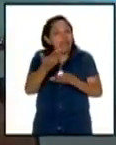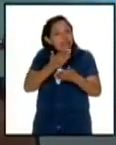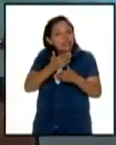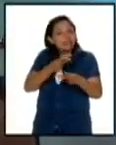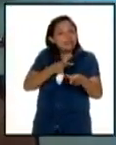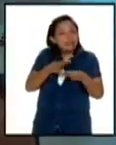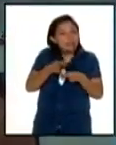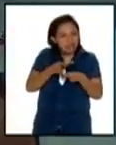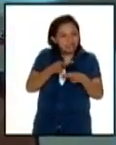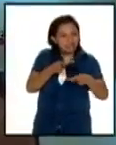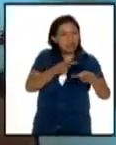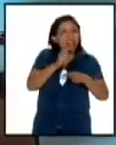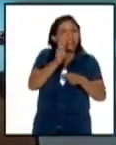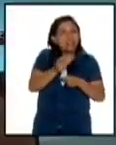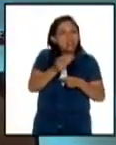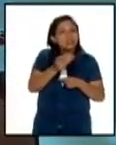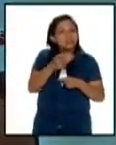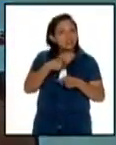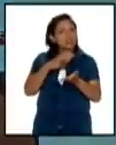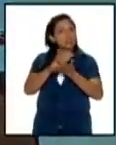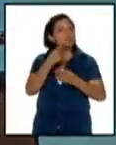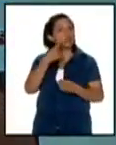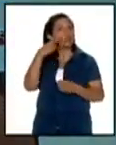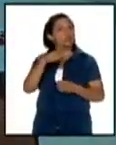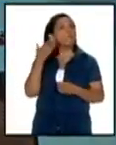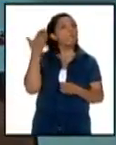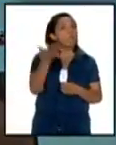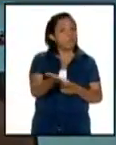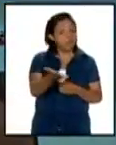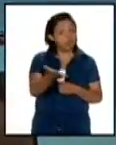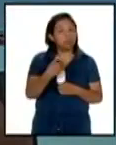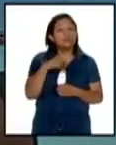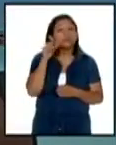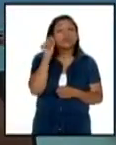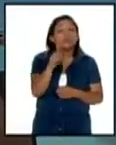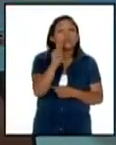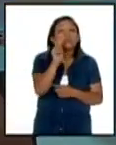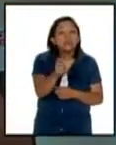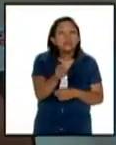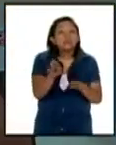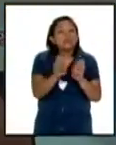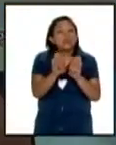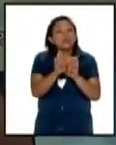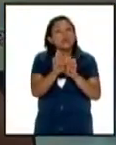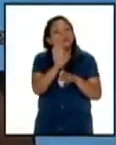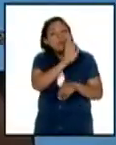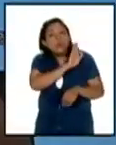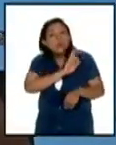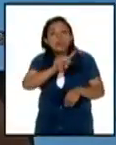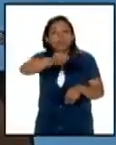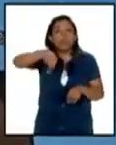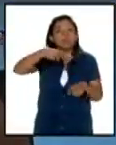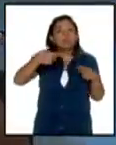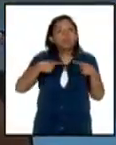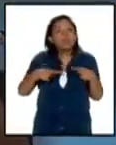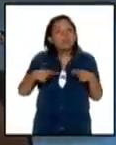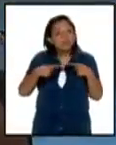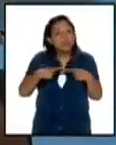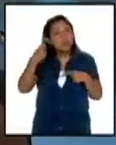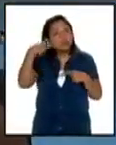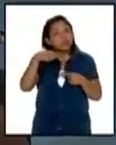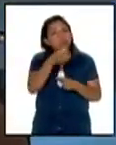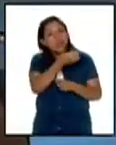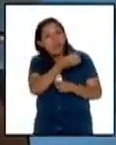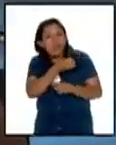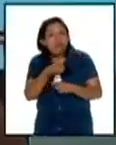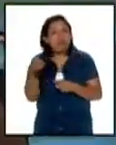ver con reclamar nuestros derechos. Pero otra parte tiene que ver también con esta capacidad que todos tenemos para